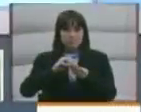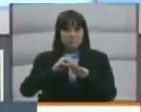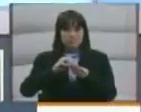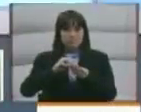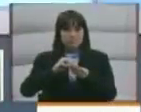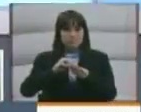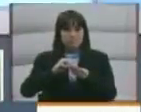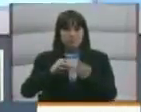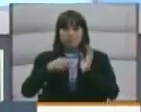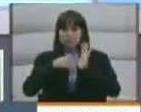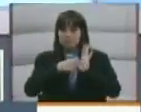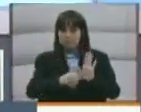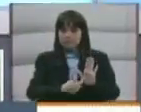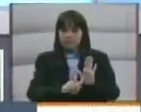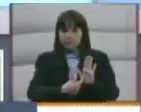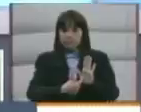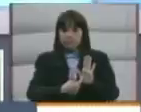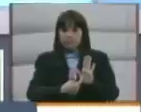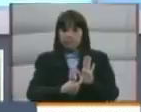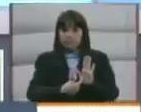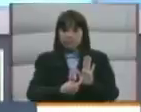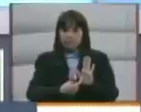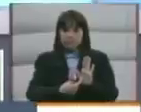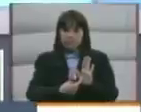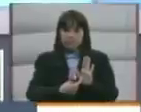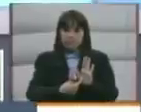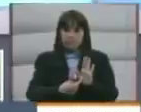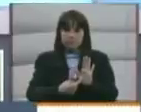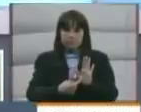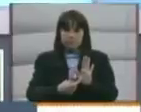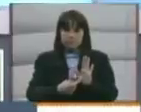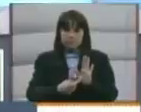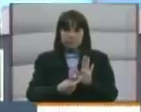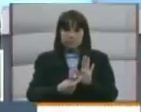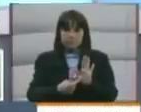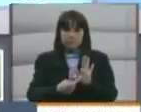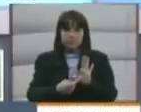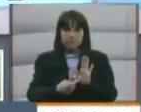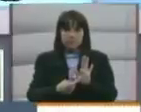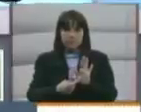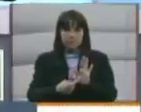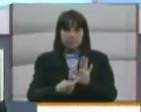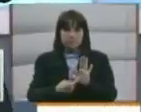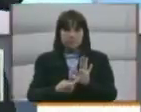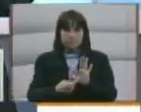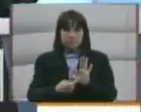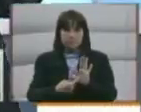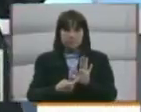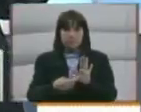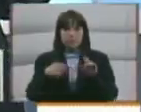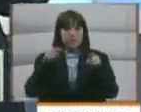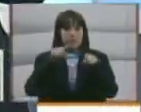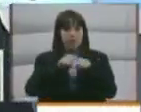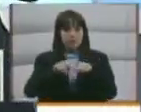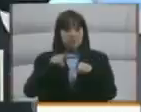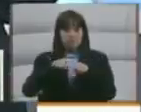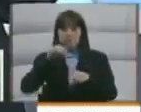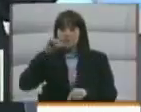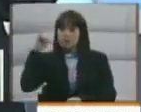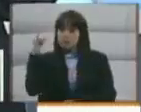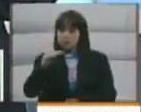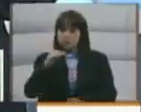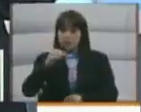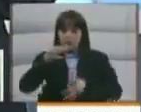La la crítica y la